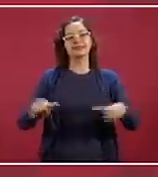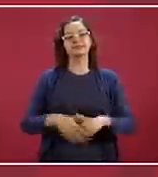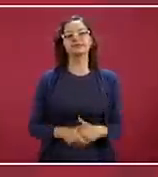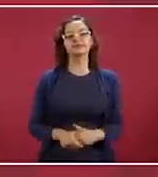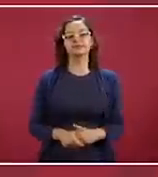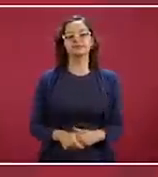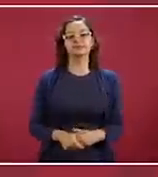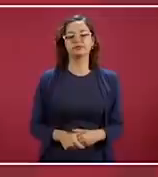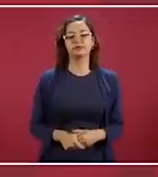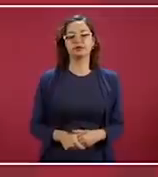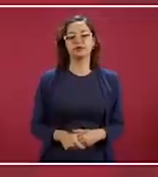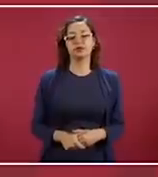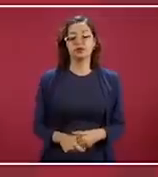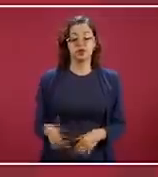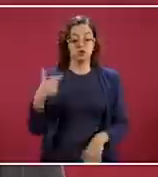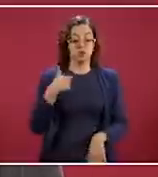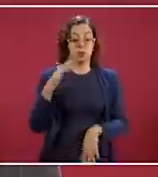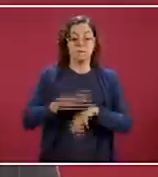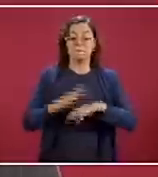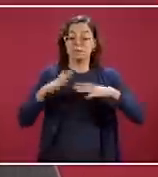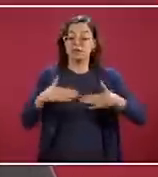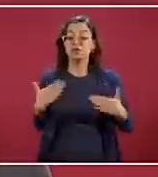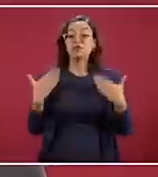¿a quién le tengo más confianza?